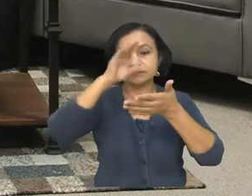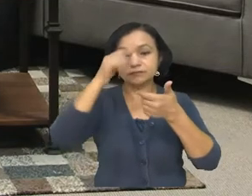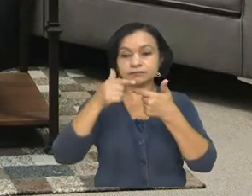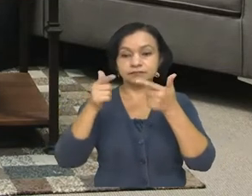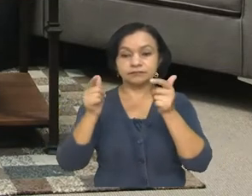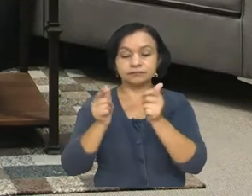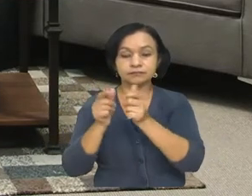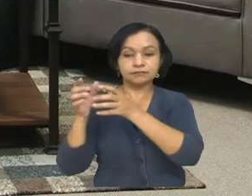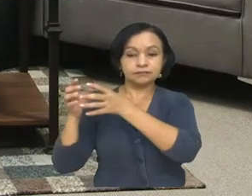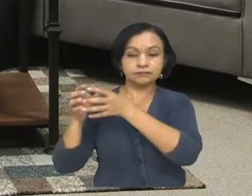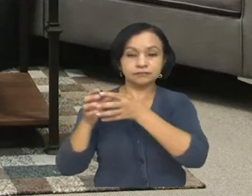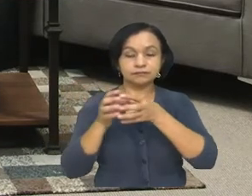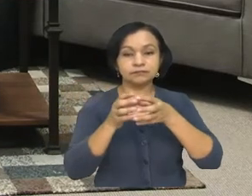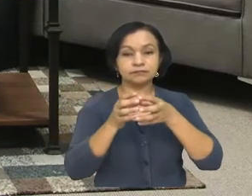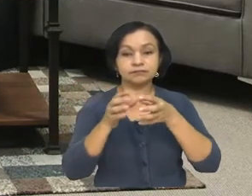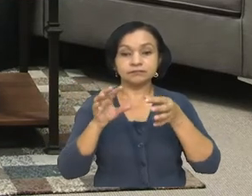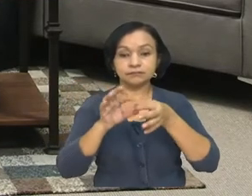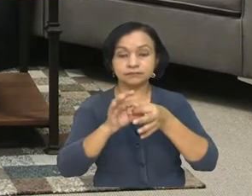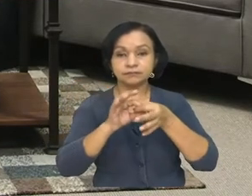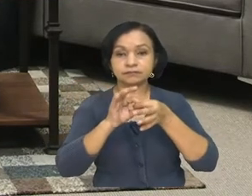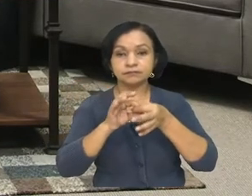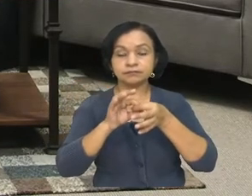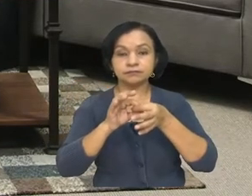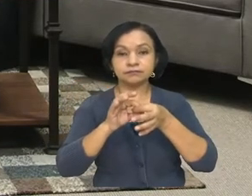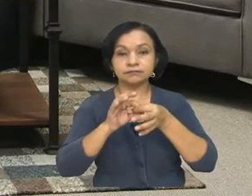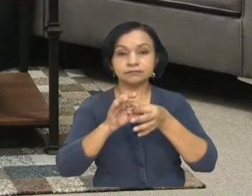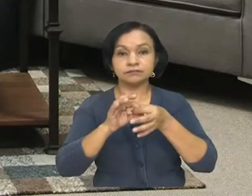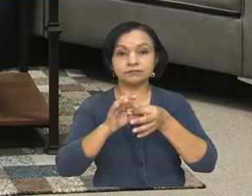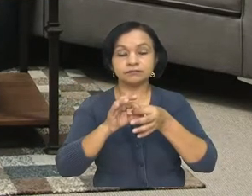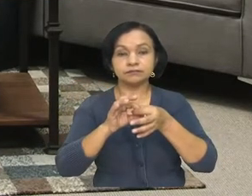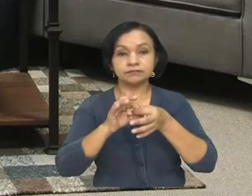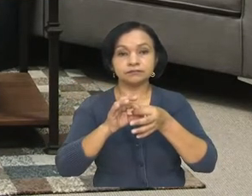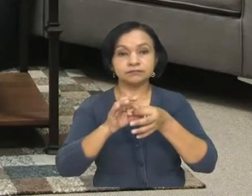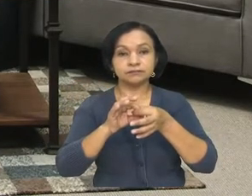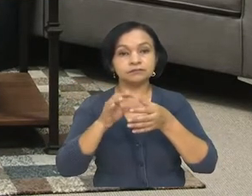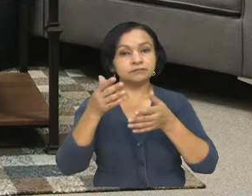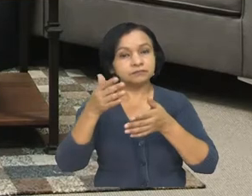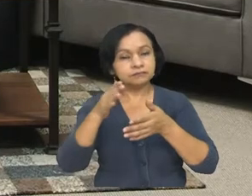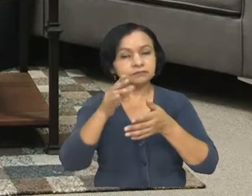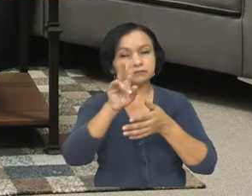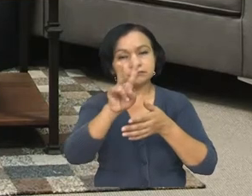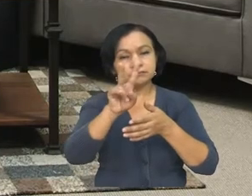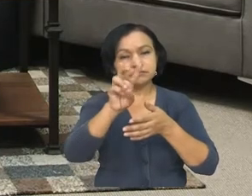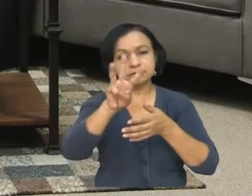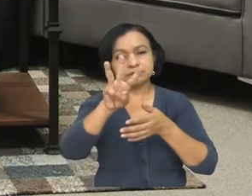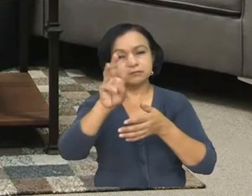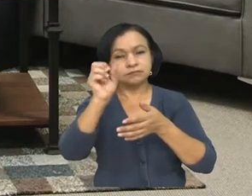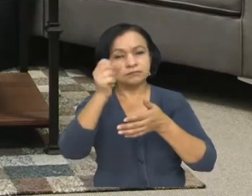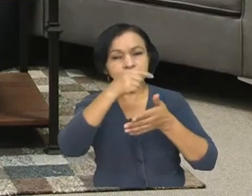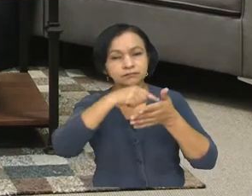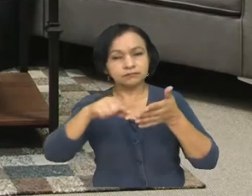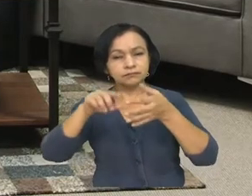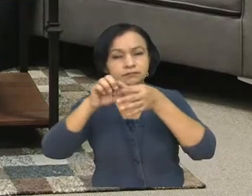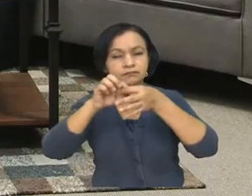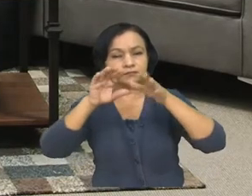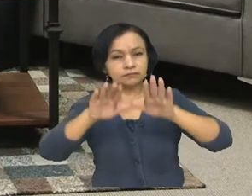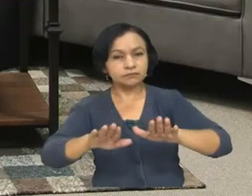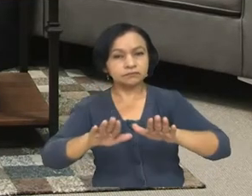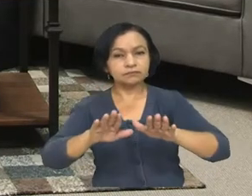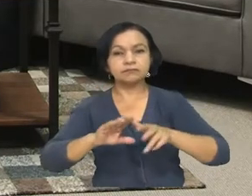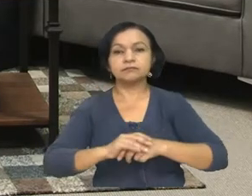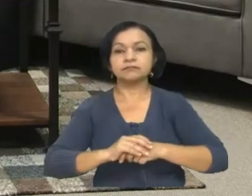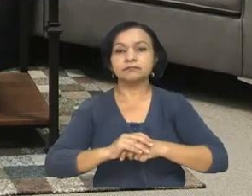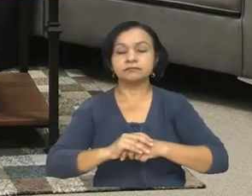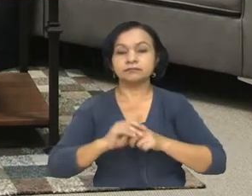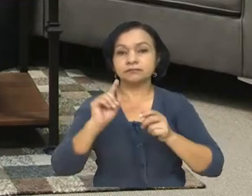estuvo ya con nosotros, tal vez estuvo unas 2-3 semanas. Como te decía, todo lo que es